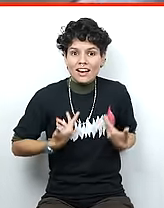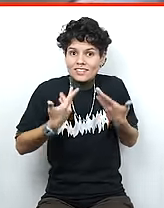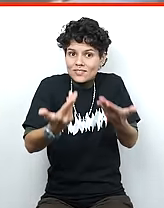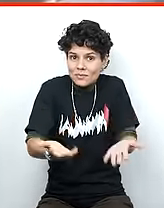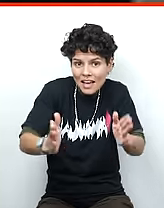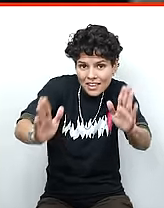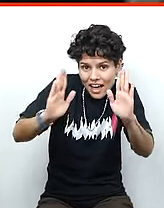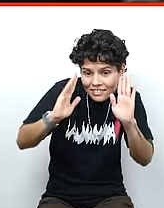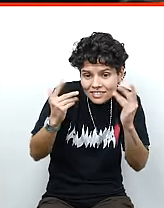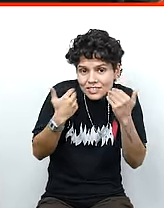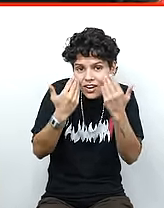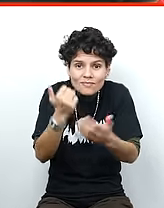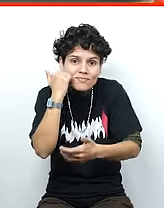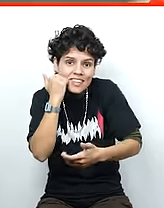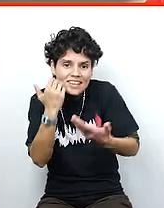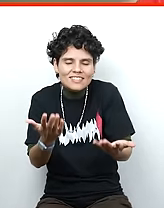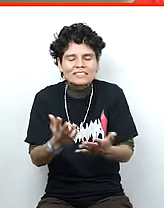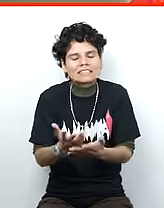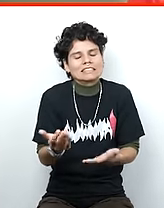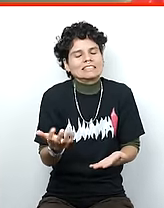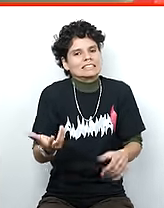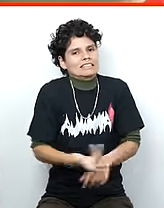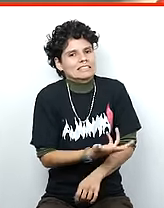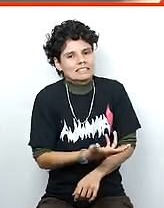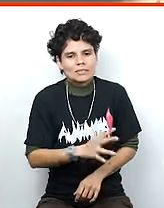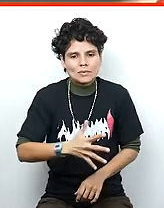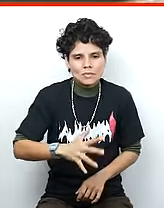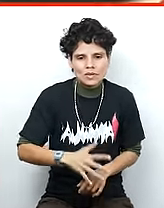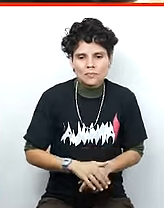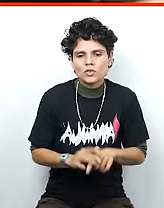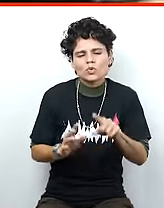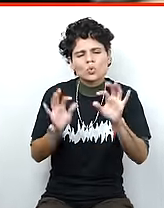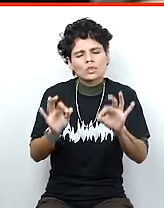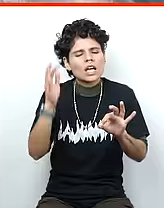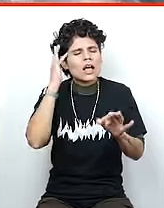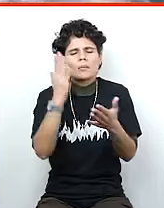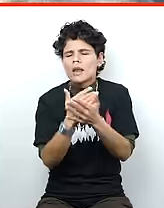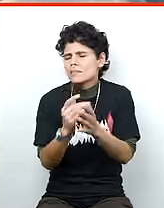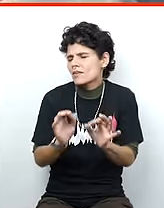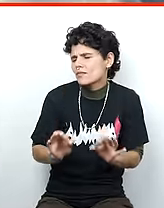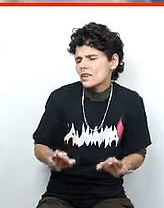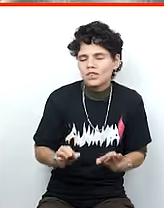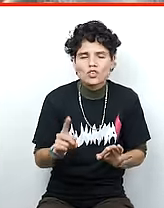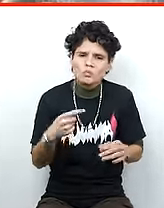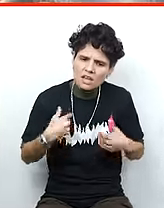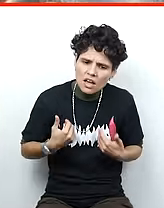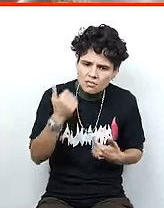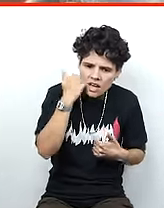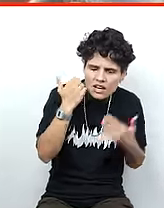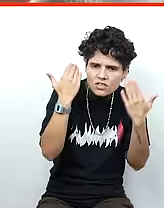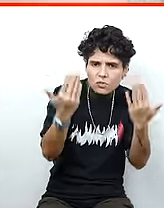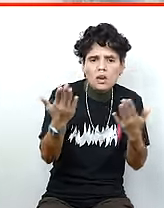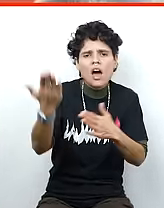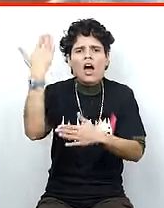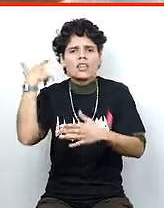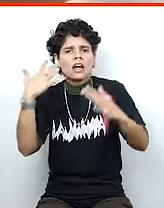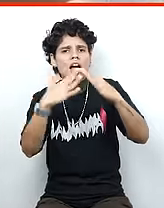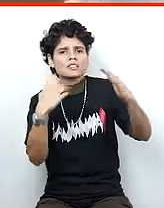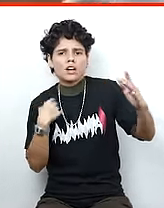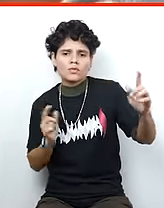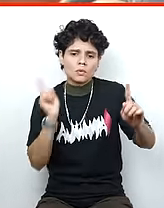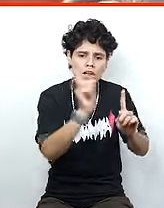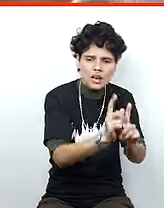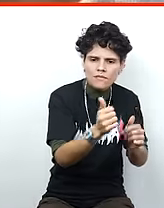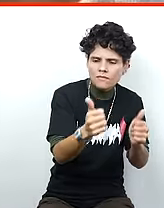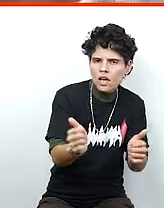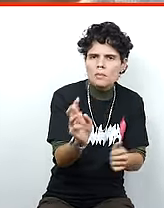guateamos. Y tú si querías hacer el medio. Carbón. Qué mala suerte porque tú querías hacer el medio. Sí, no, quería recibirlo bien porque cuando fuimos para su casa lo